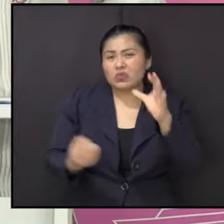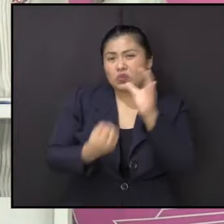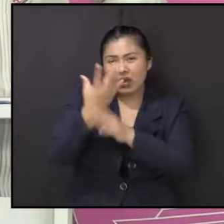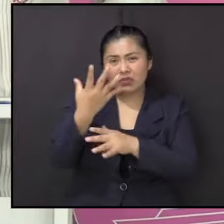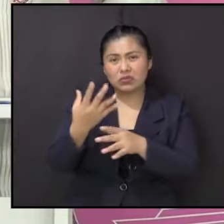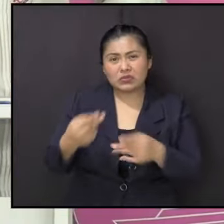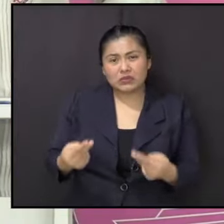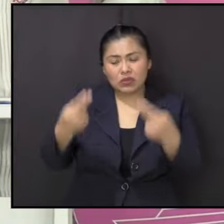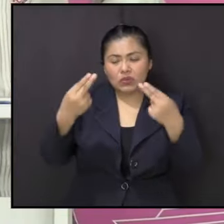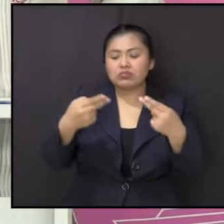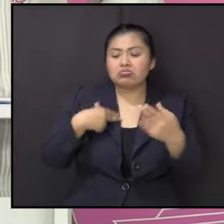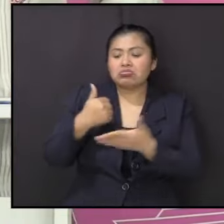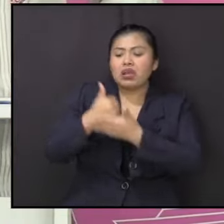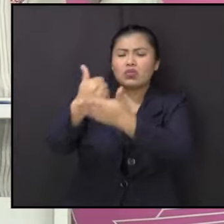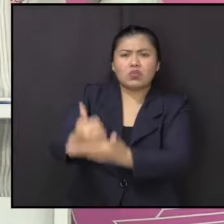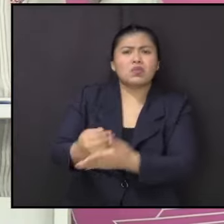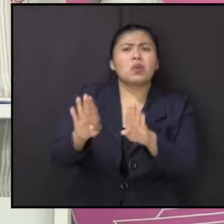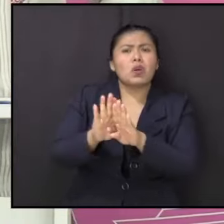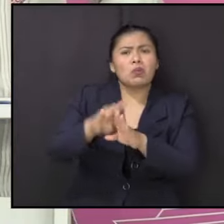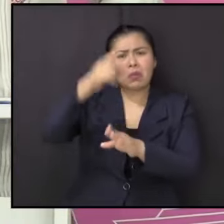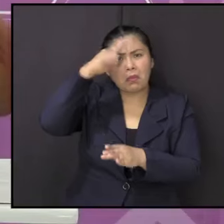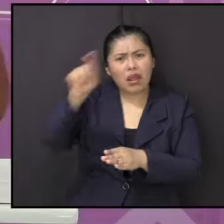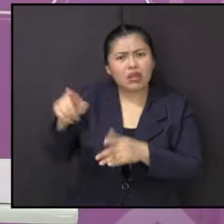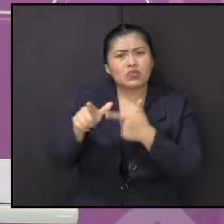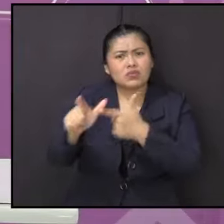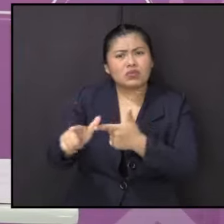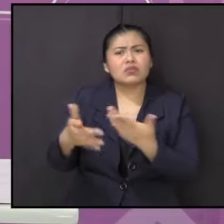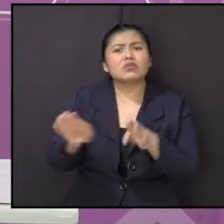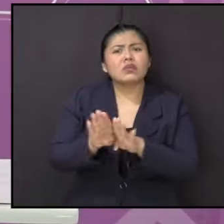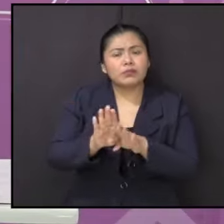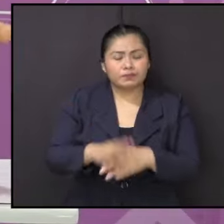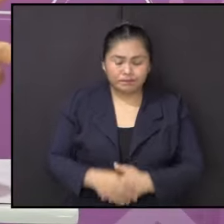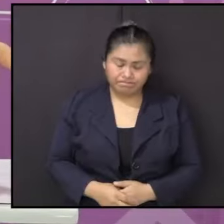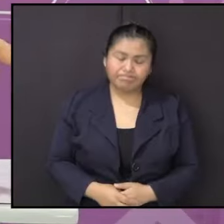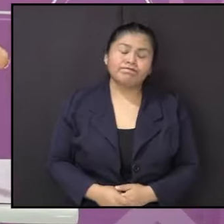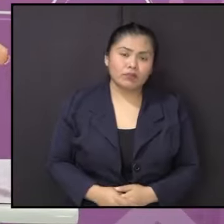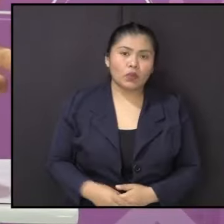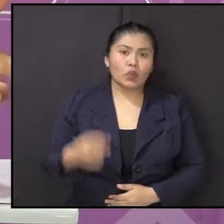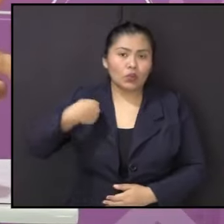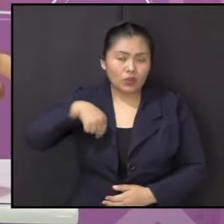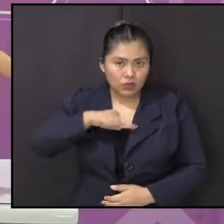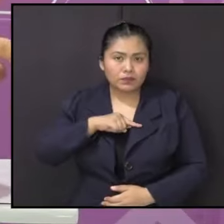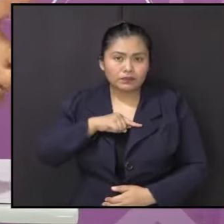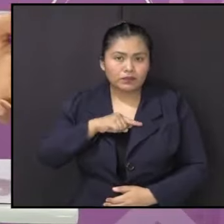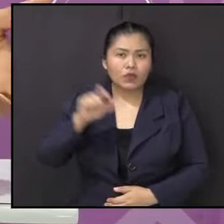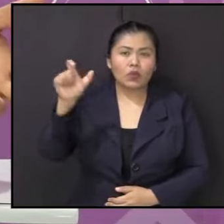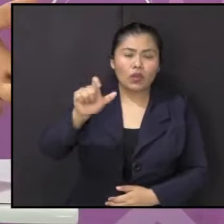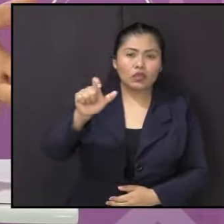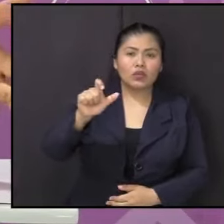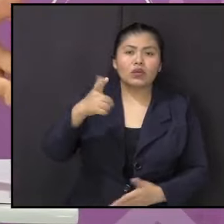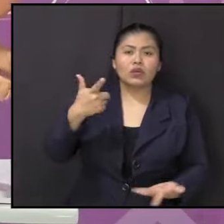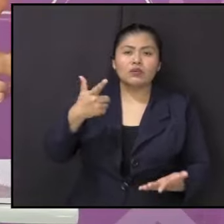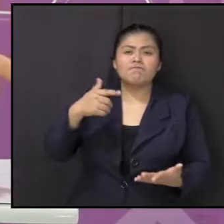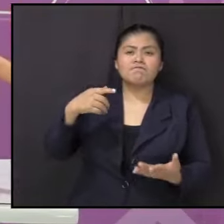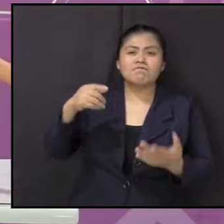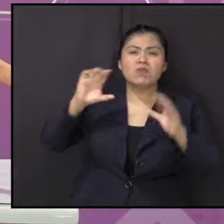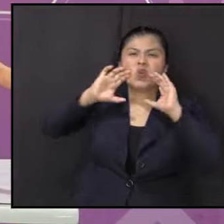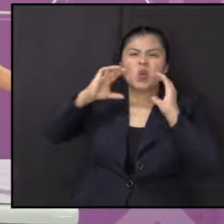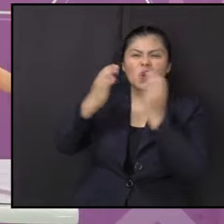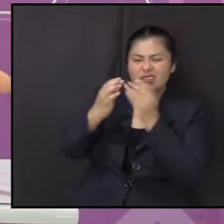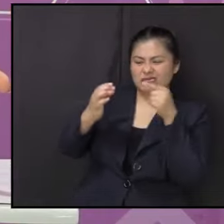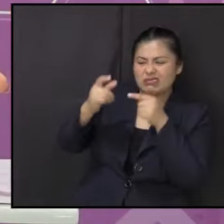negocio puedan seguir trabajando? Cuando hablamos desde el Congreso nos referimos específicamente a legislar. Los diputados